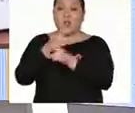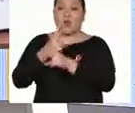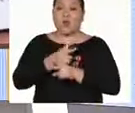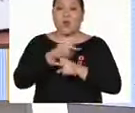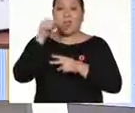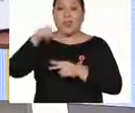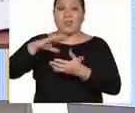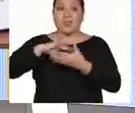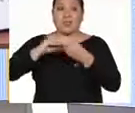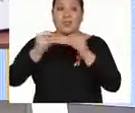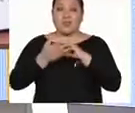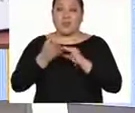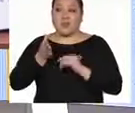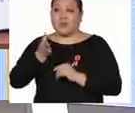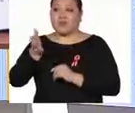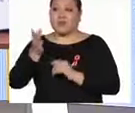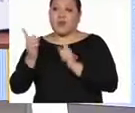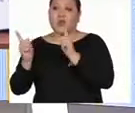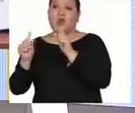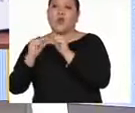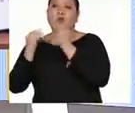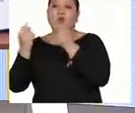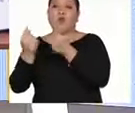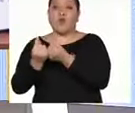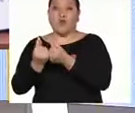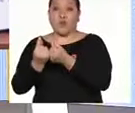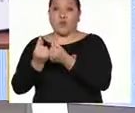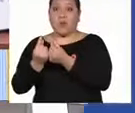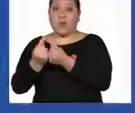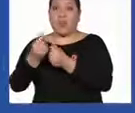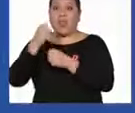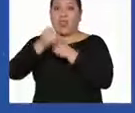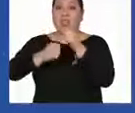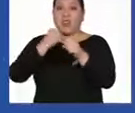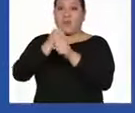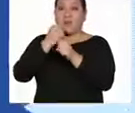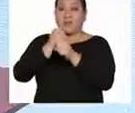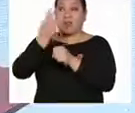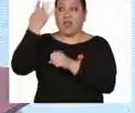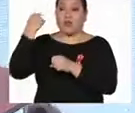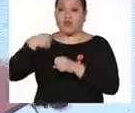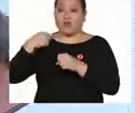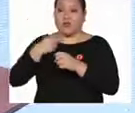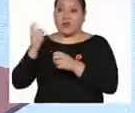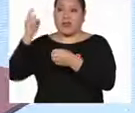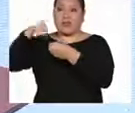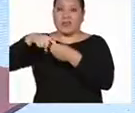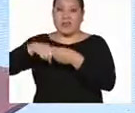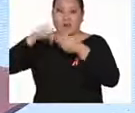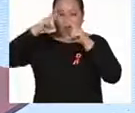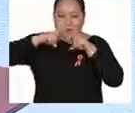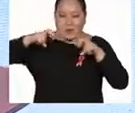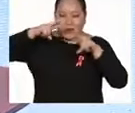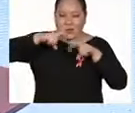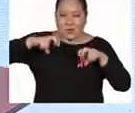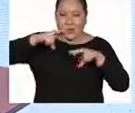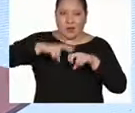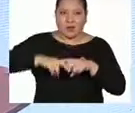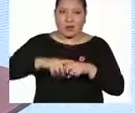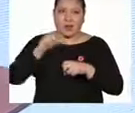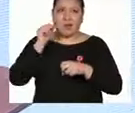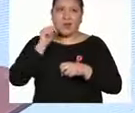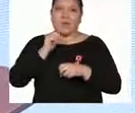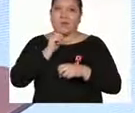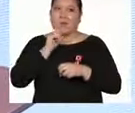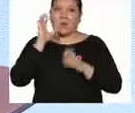anoté a un grupo arqueológico con el que salimos a investigar el desierto durante el año pasado. Y se nota que no he limpiado mis